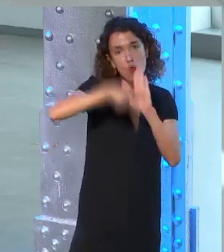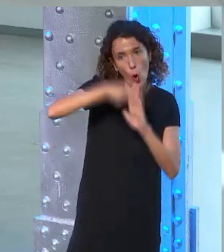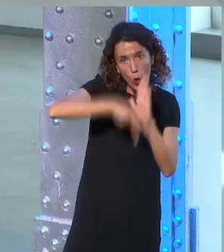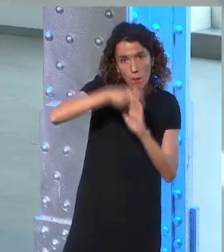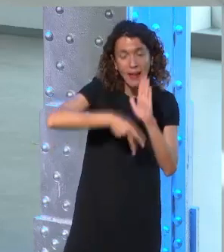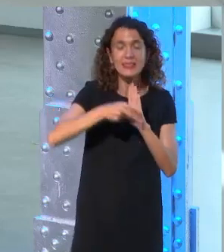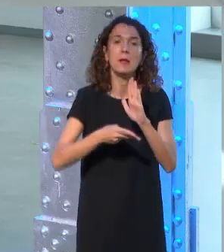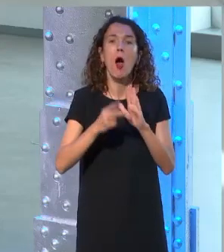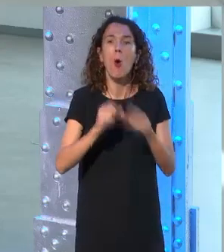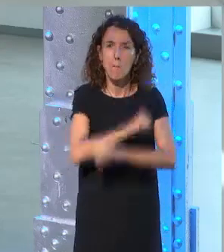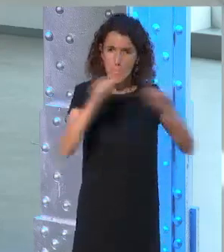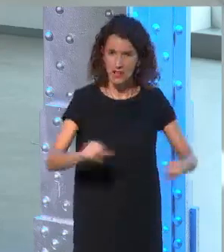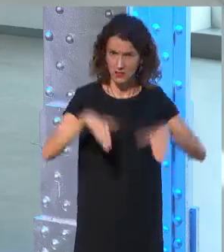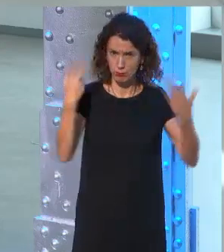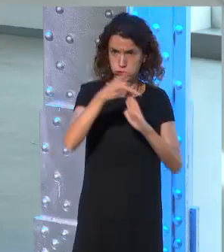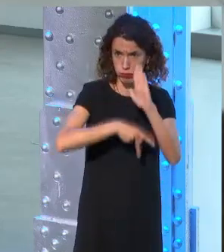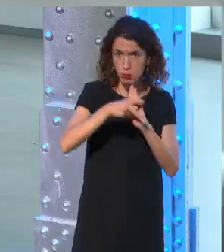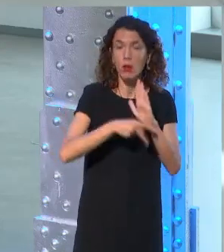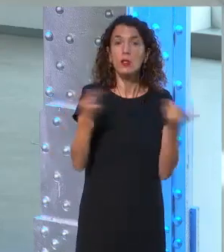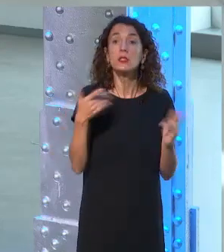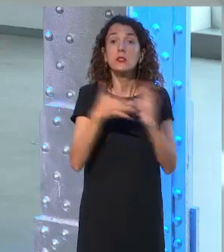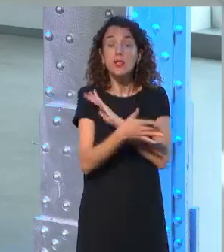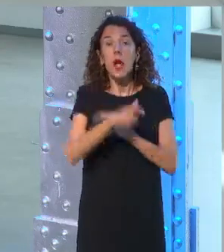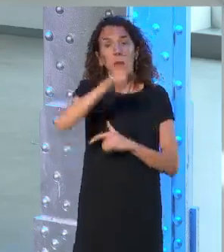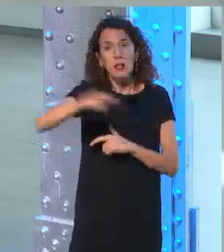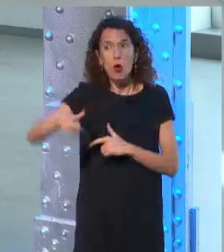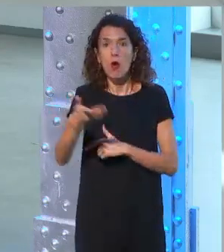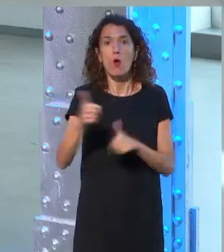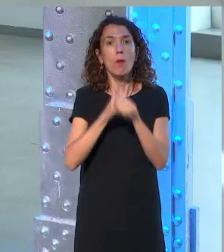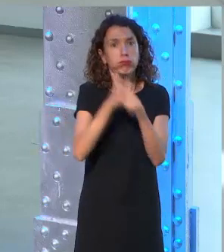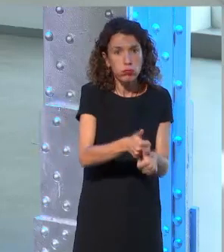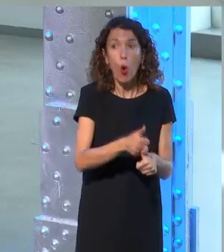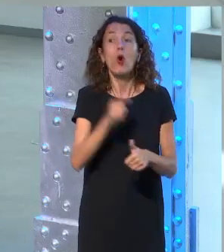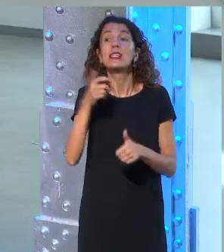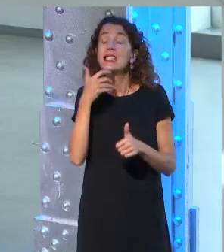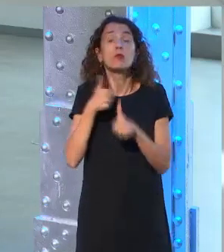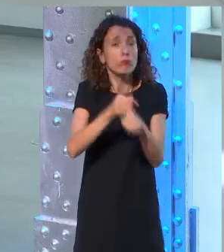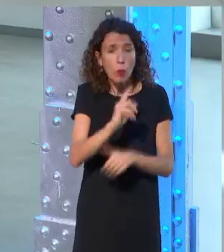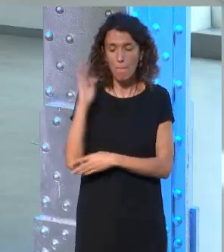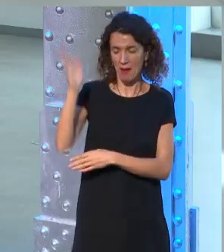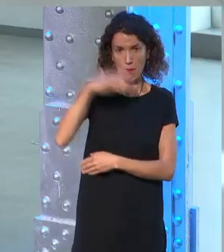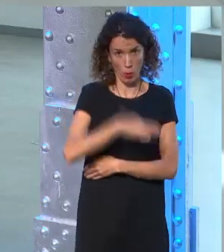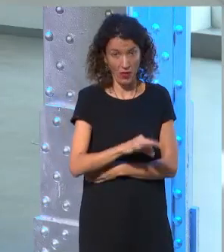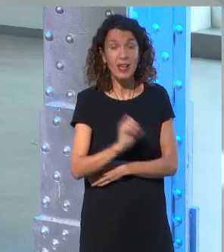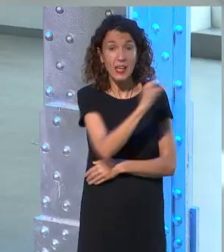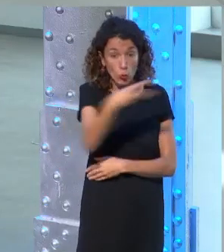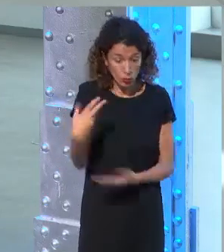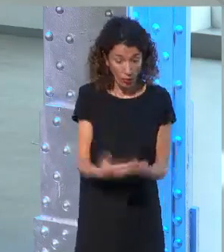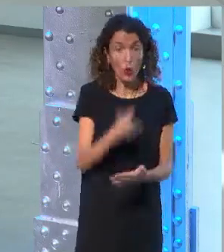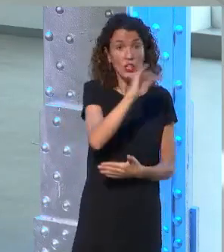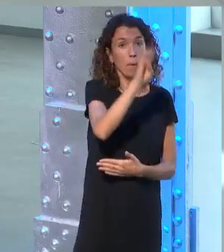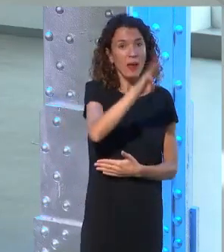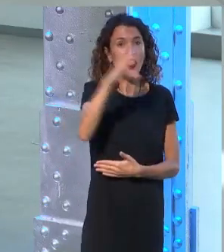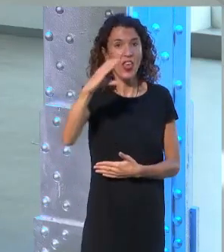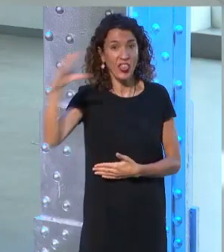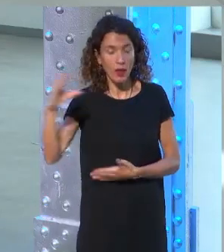reforzamiento de las anteriores que al final van a posicionar a aquel que siga y van a penalizar a aquel que no la siga, ¿no? Los resultados del IPCC